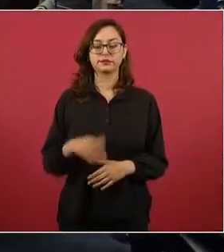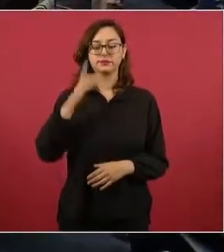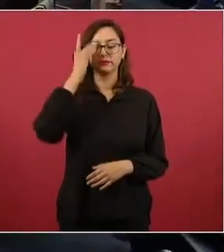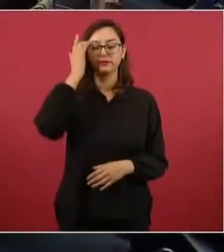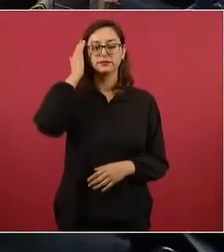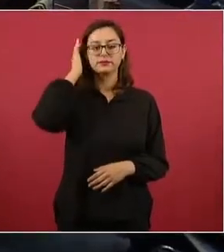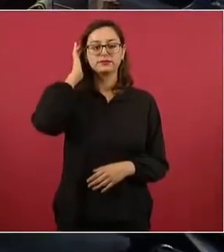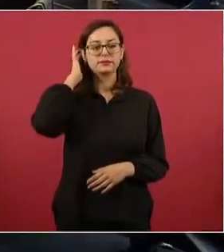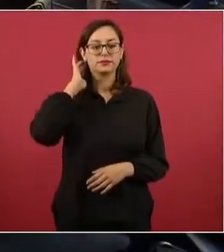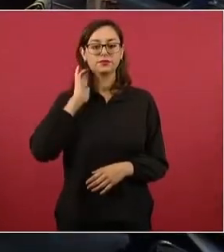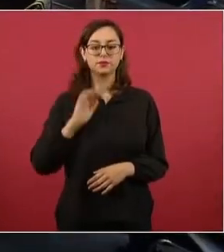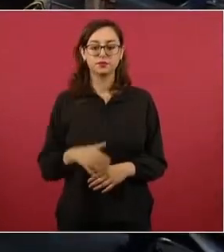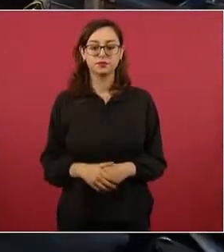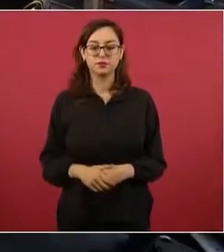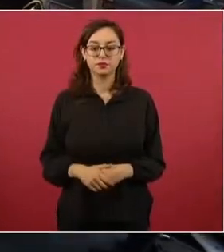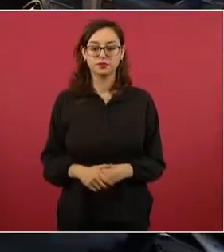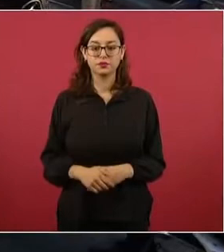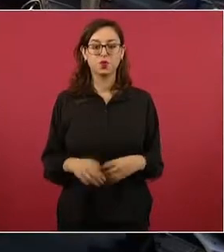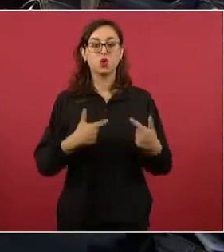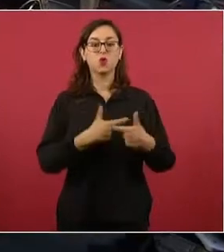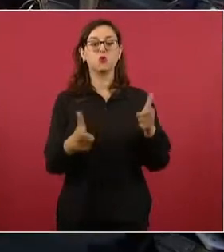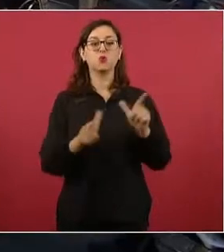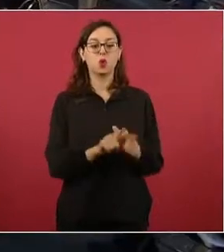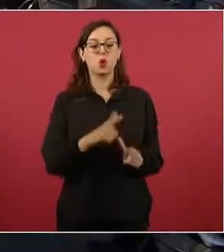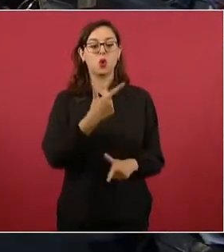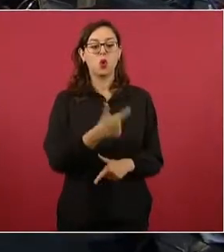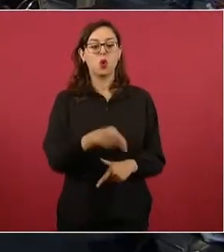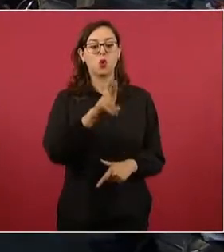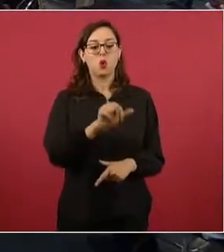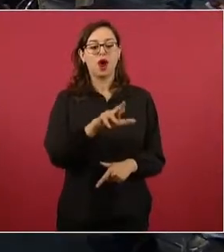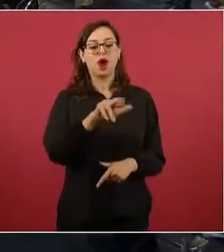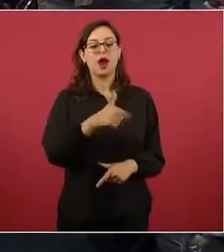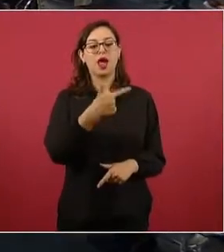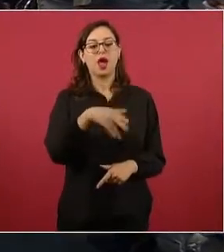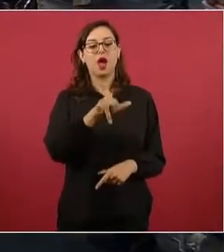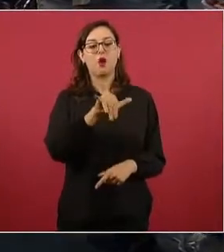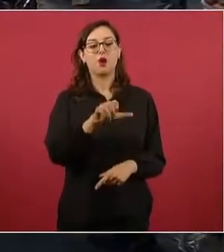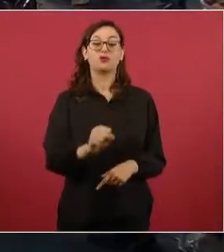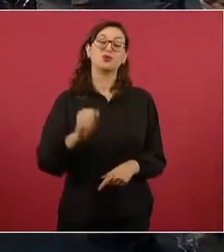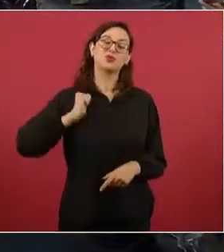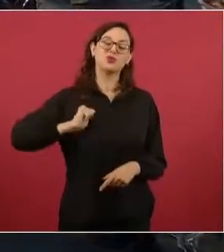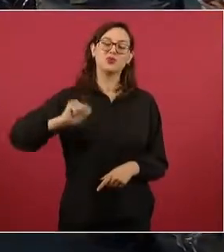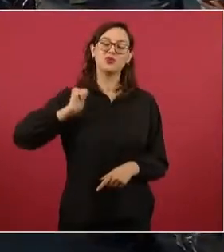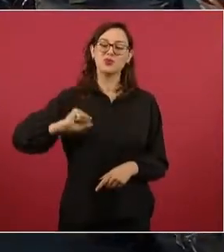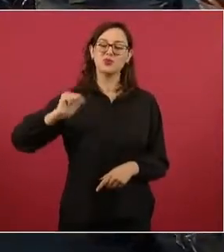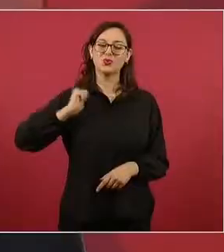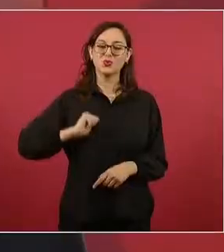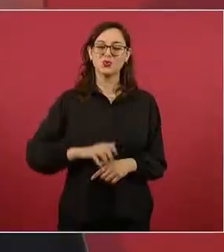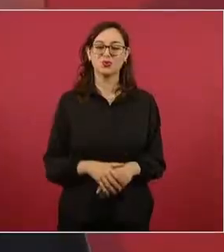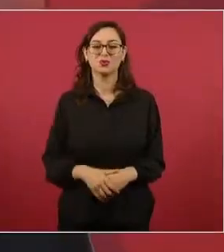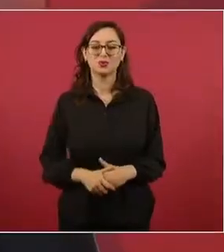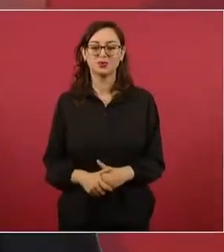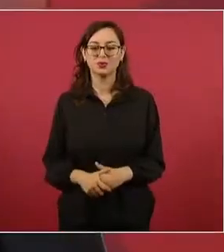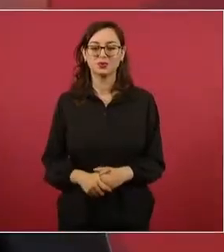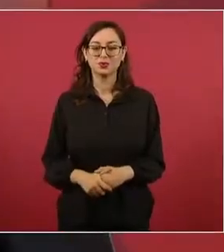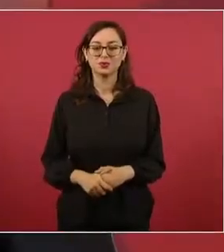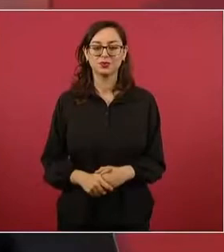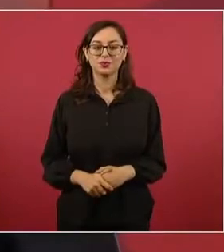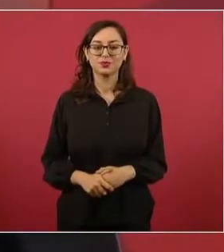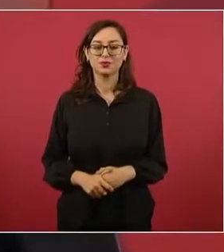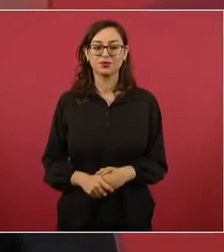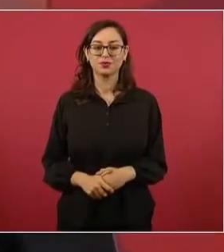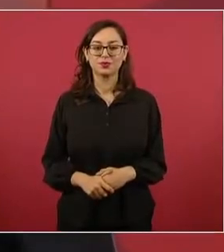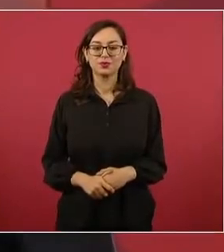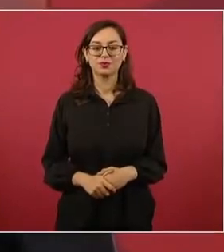es de los Guaraguaos, eran mis tiempos de las ciencias sociales,